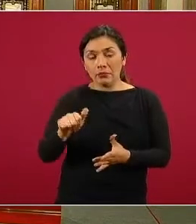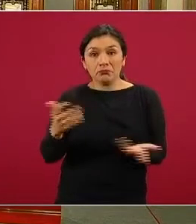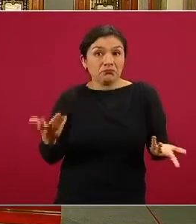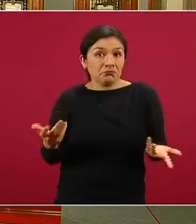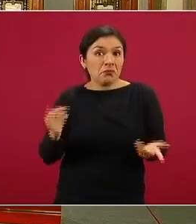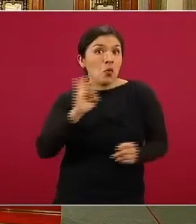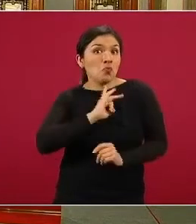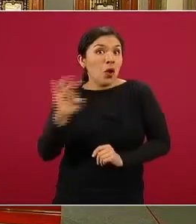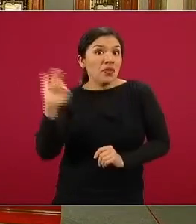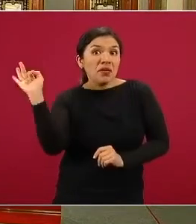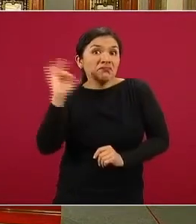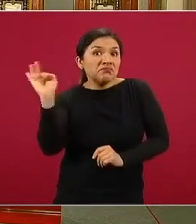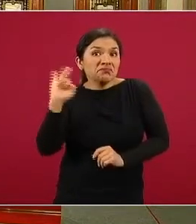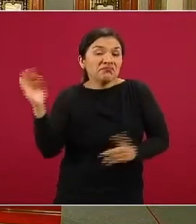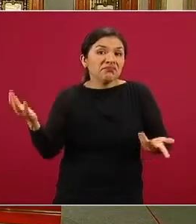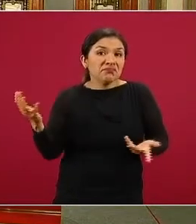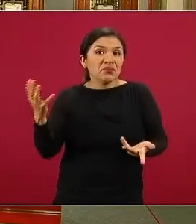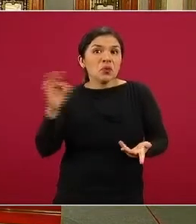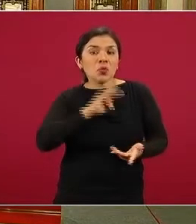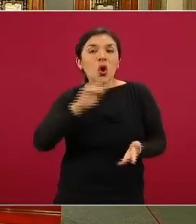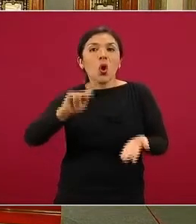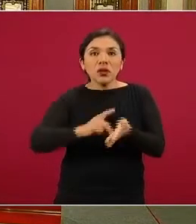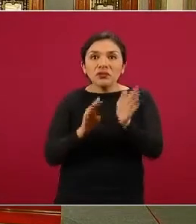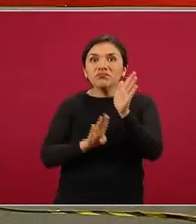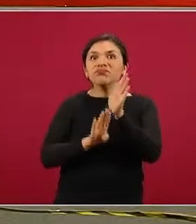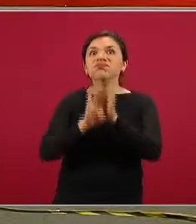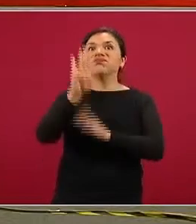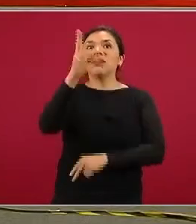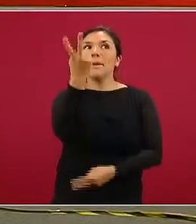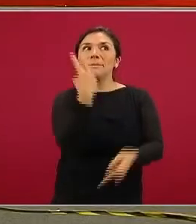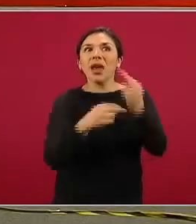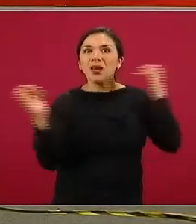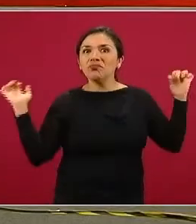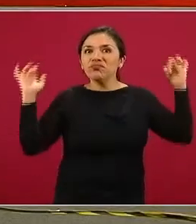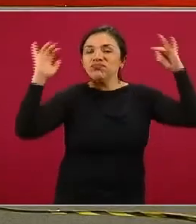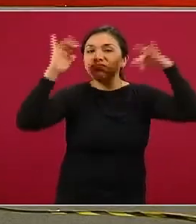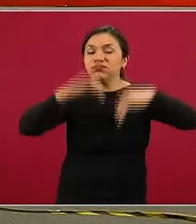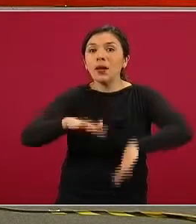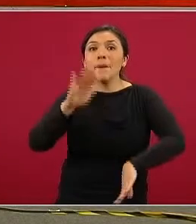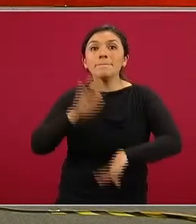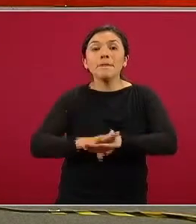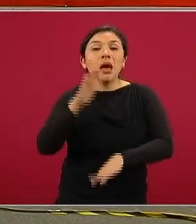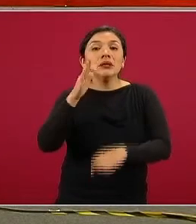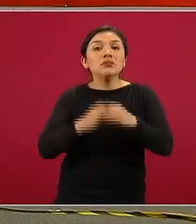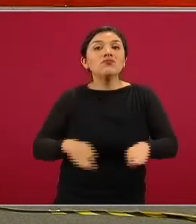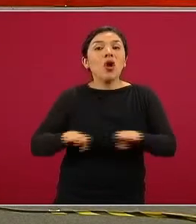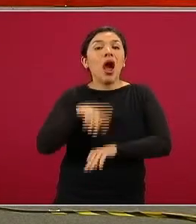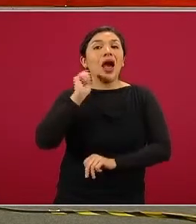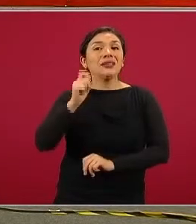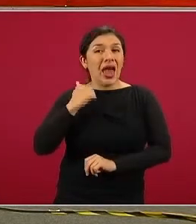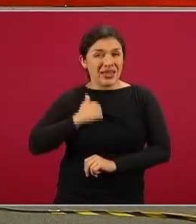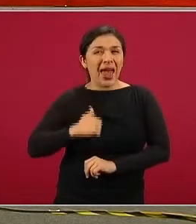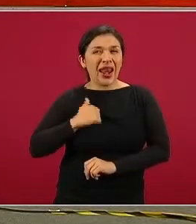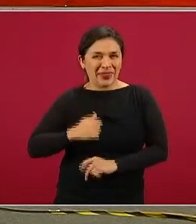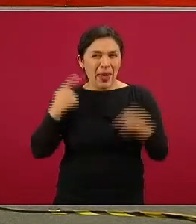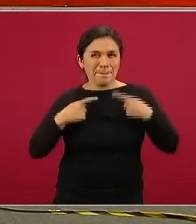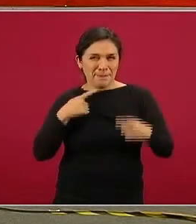podría haber una repunte bastante interesante, sobre todo que en los